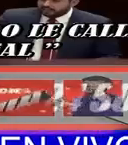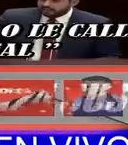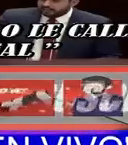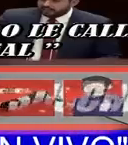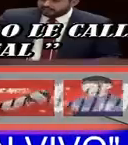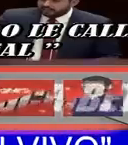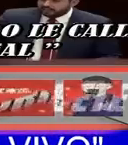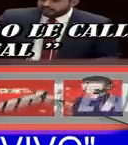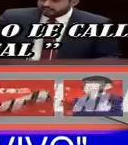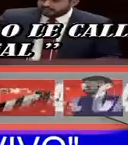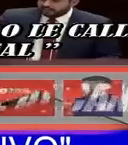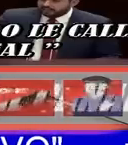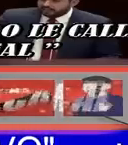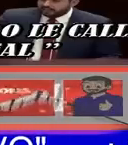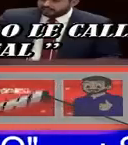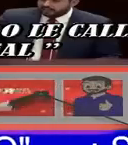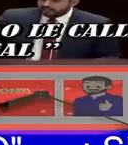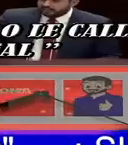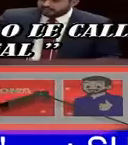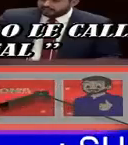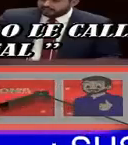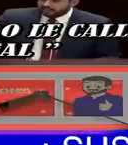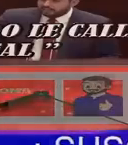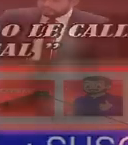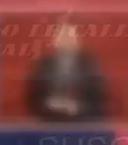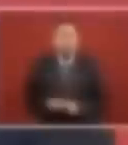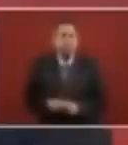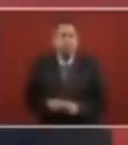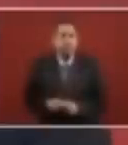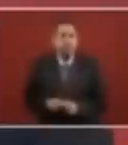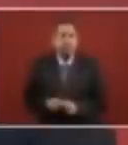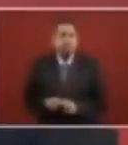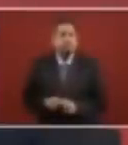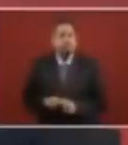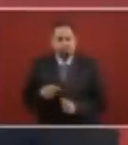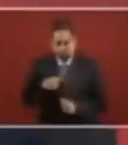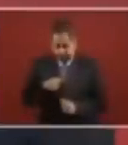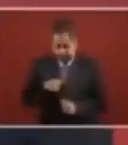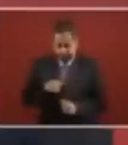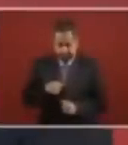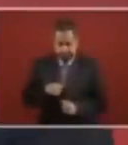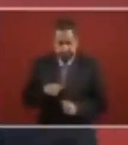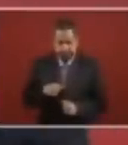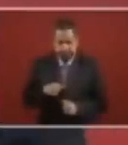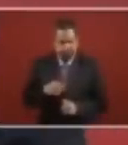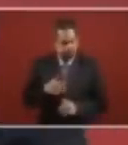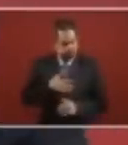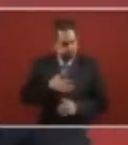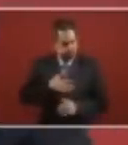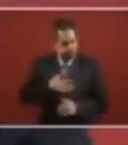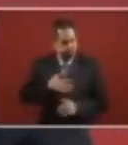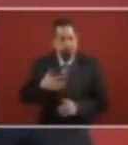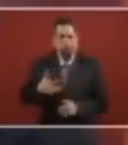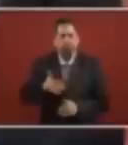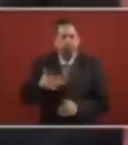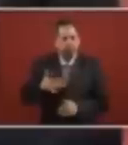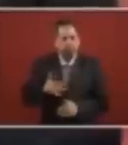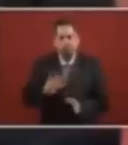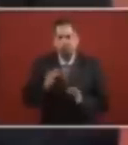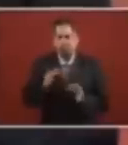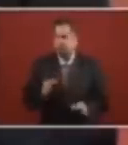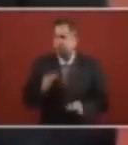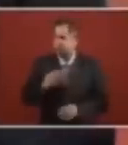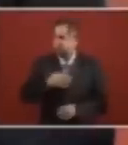del canal para empezar. Tengo la dicha enorme de